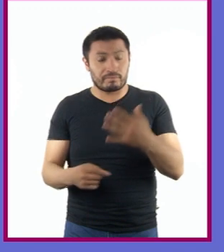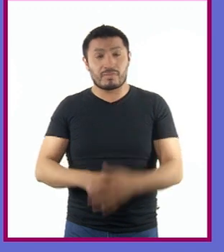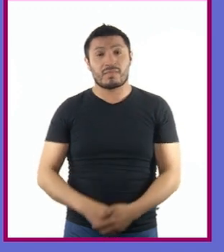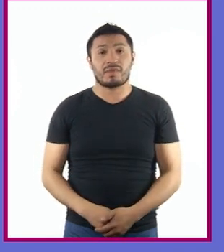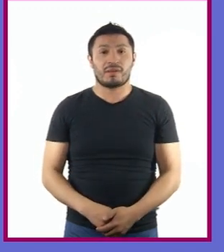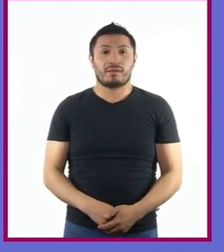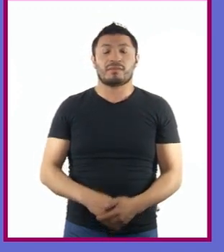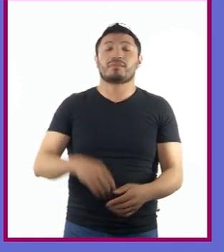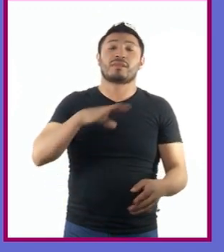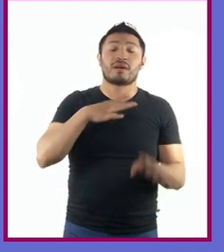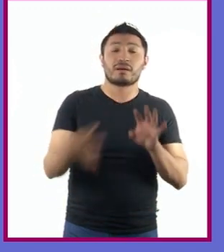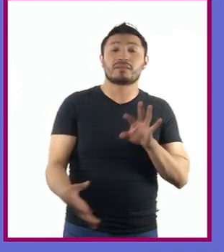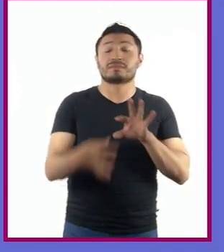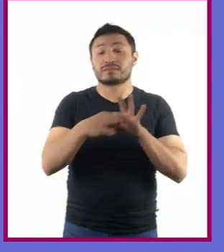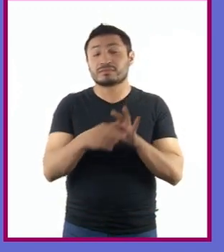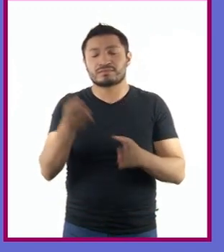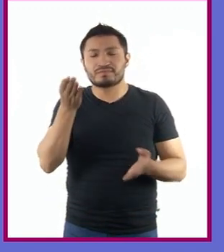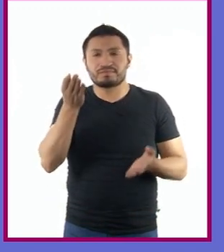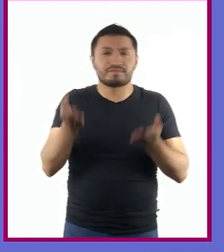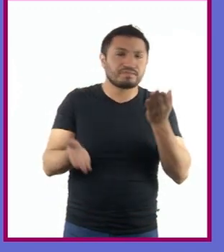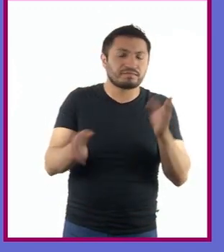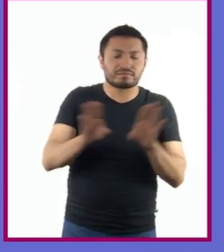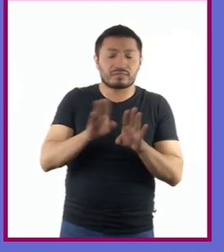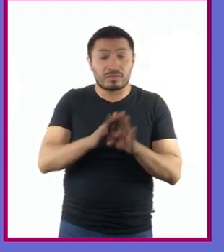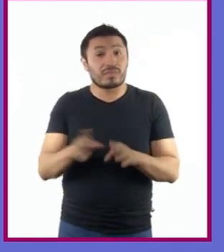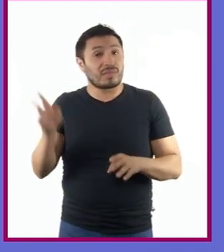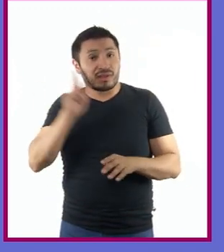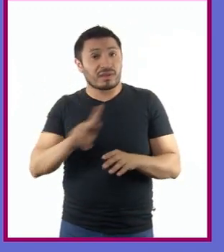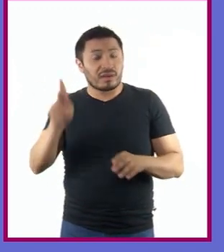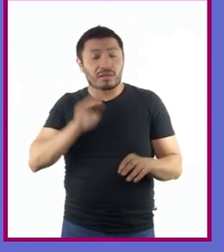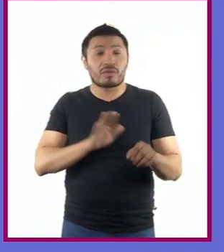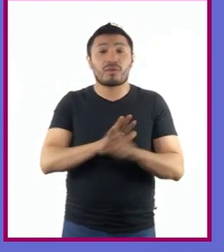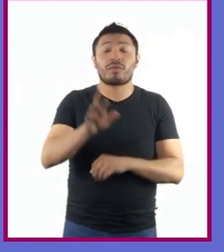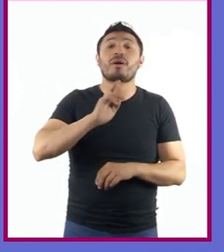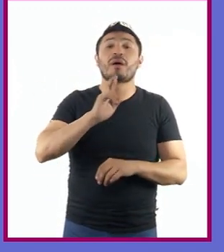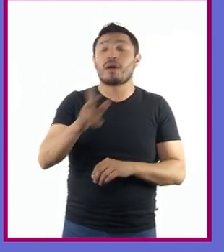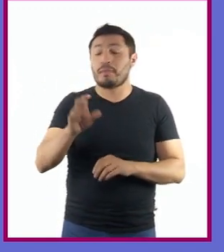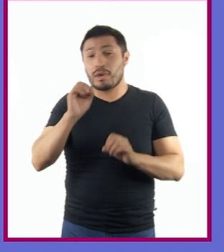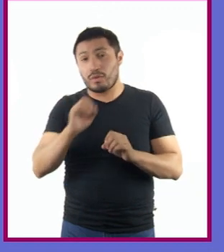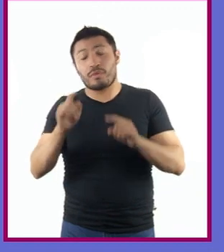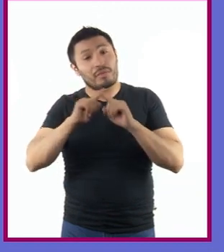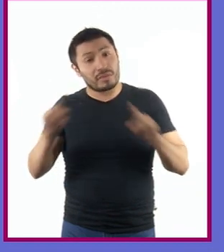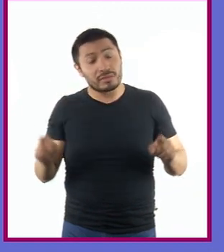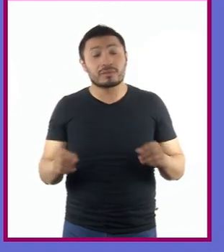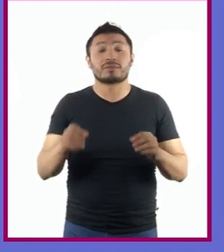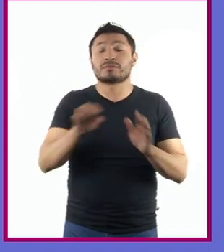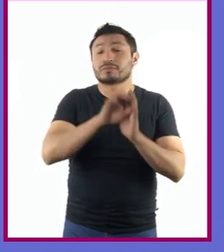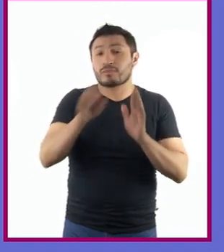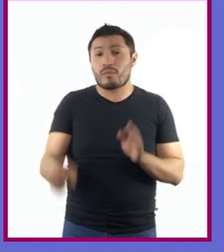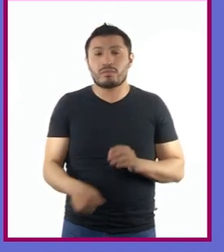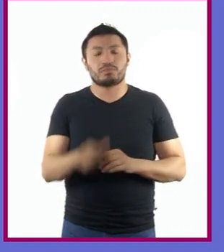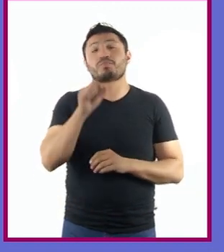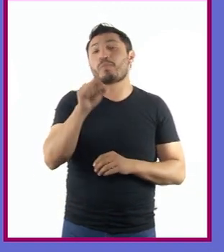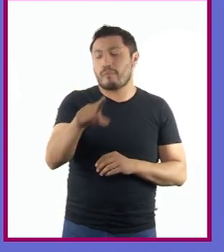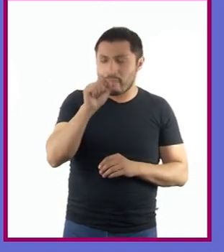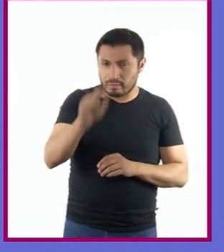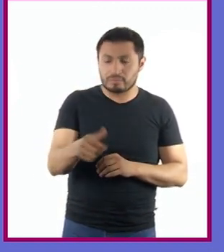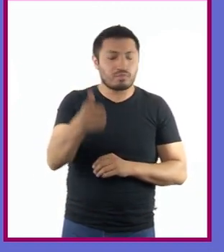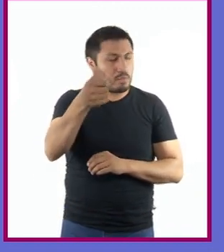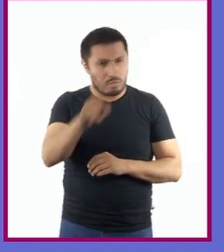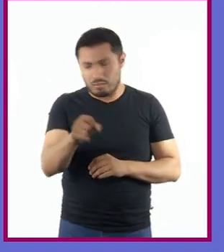Los conectores comparativos sirven para hacer comparaciones entre hechos o argumentos. Entre ellos están asimismo,